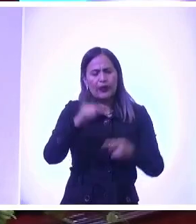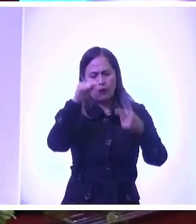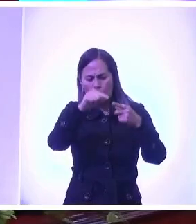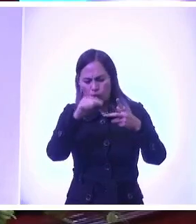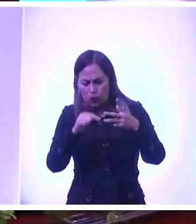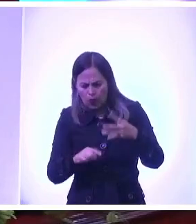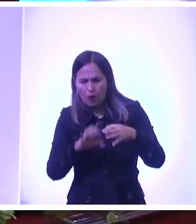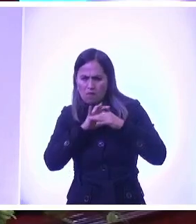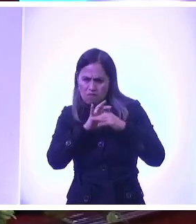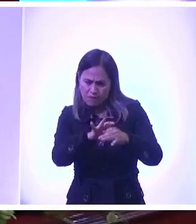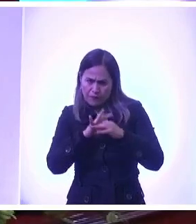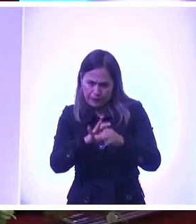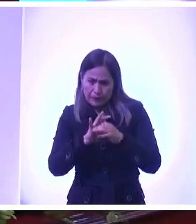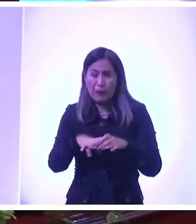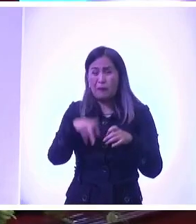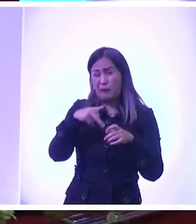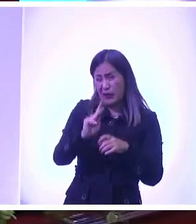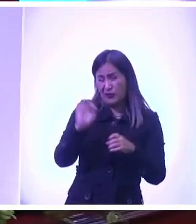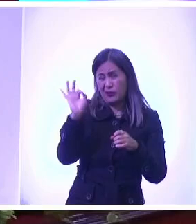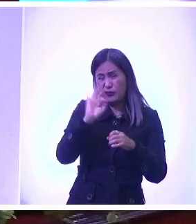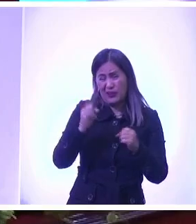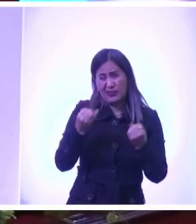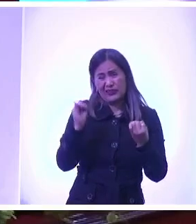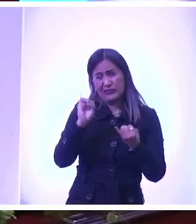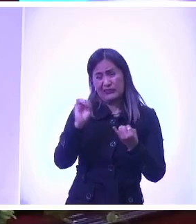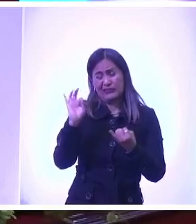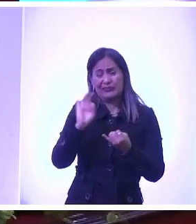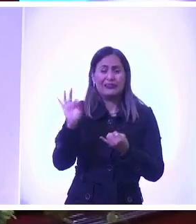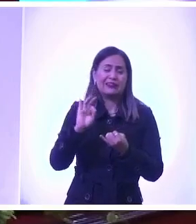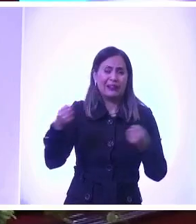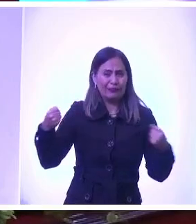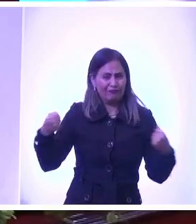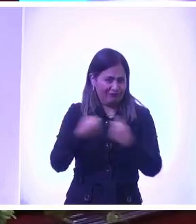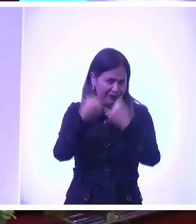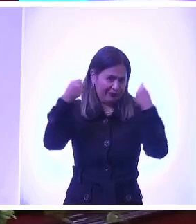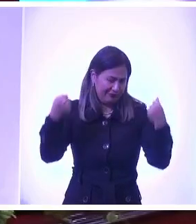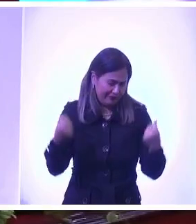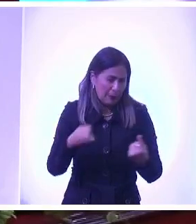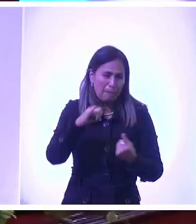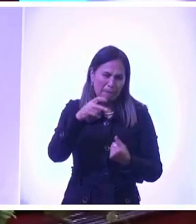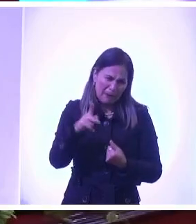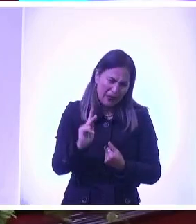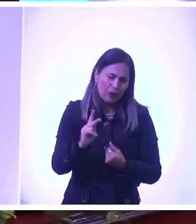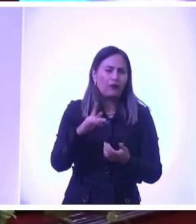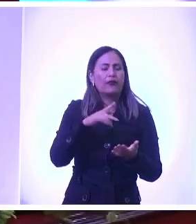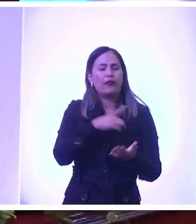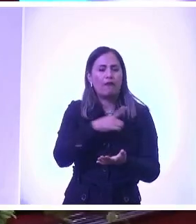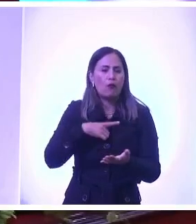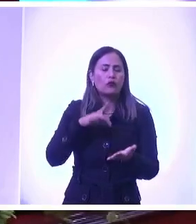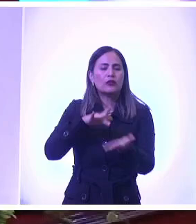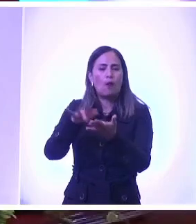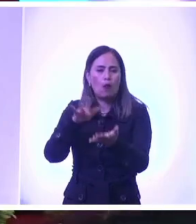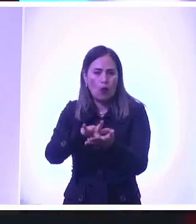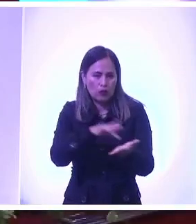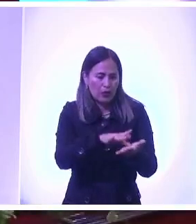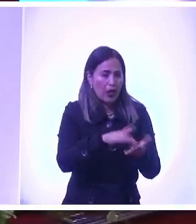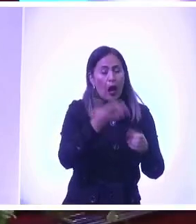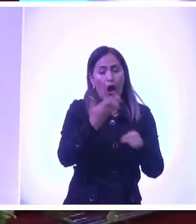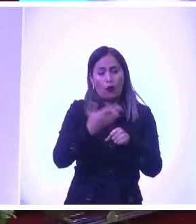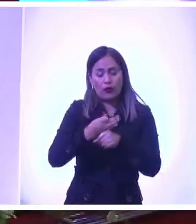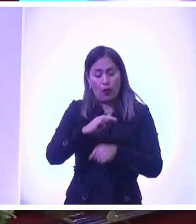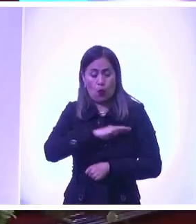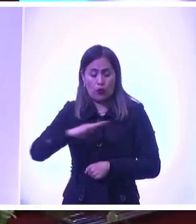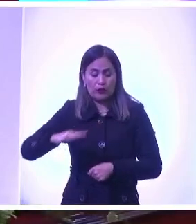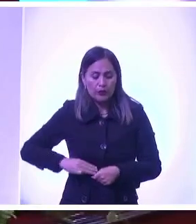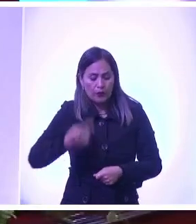cer pero también puntos de choque en los que nos tenemos que apoyar hoy en día además tenemos que estar muy cercanos a los municipios un empresario que no se